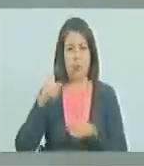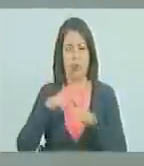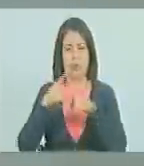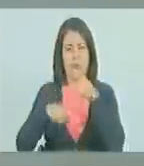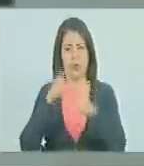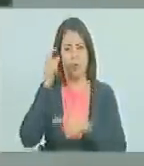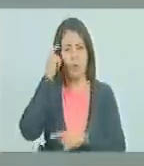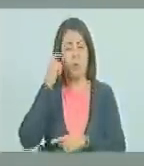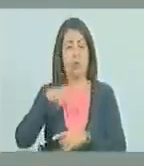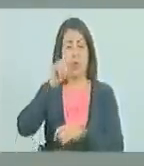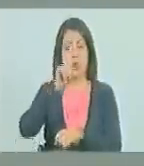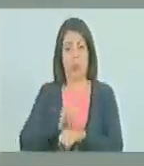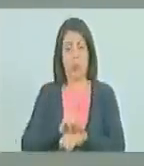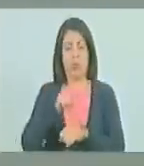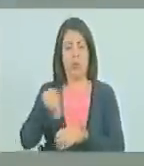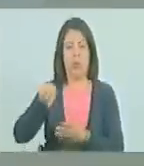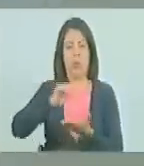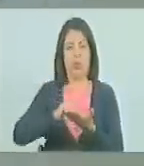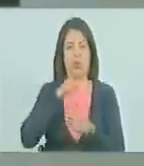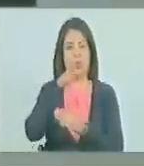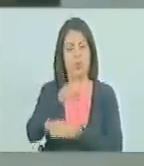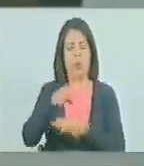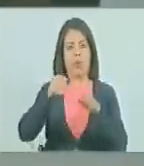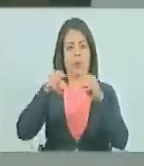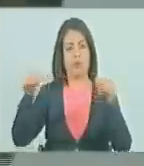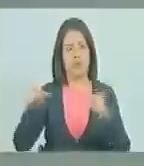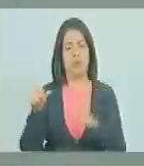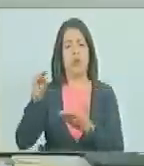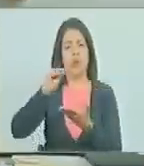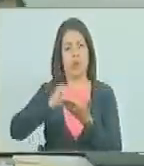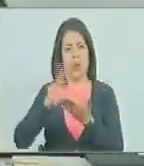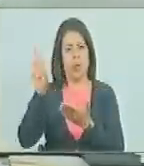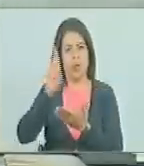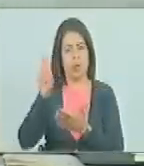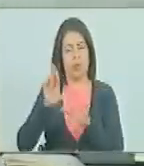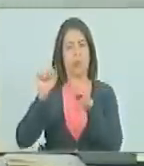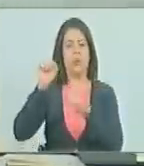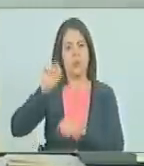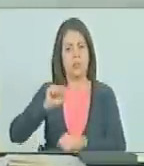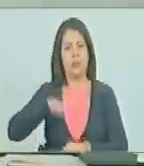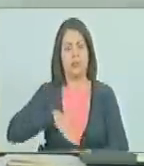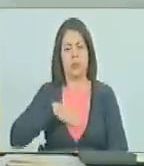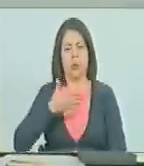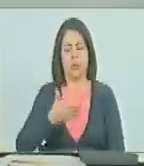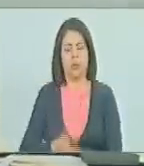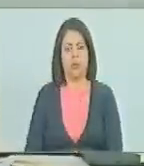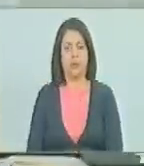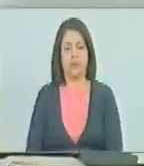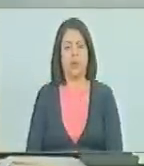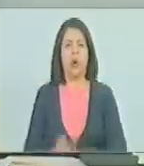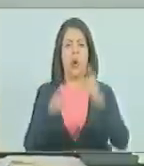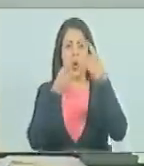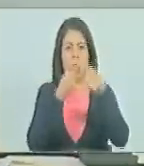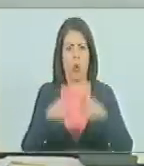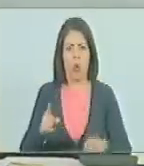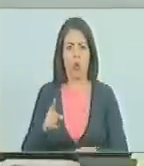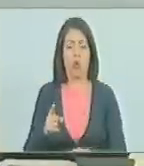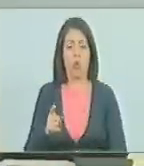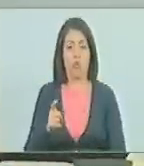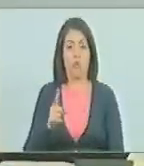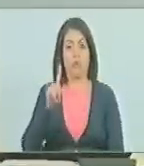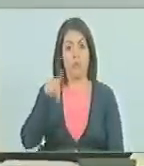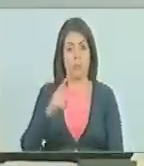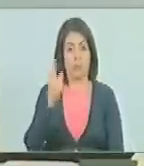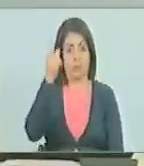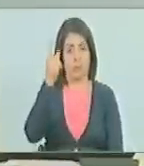días el presidente legítimo regresará a nuestra tierra para recuperar la república. Sí se puede. Por aquí otro, precandidato